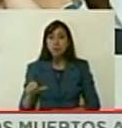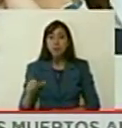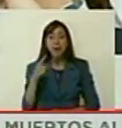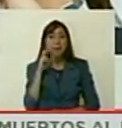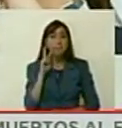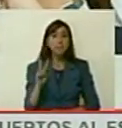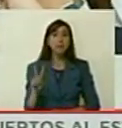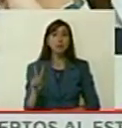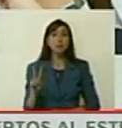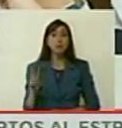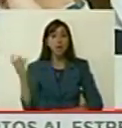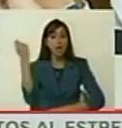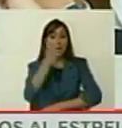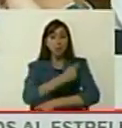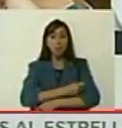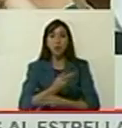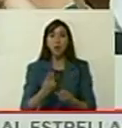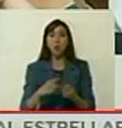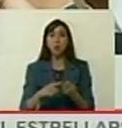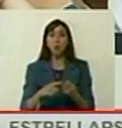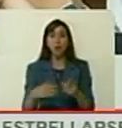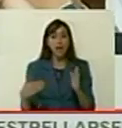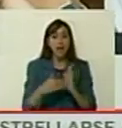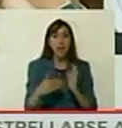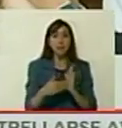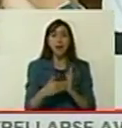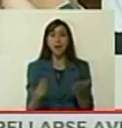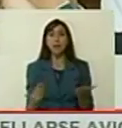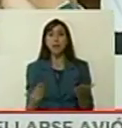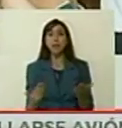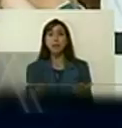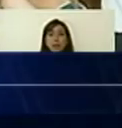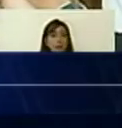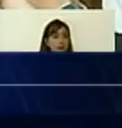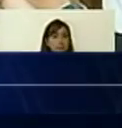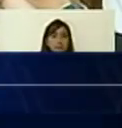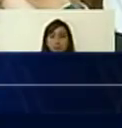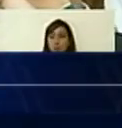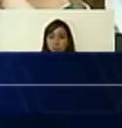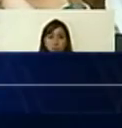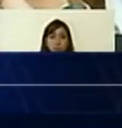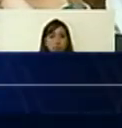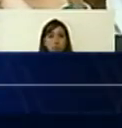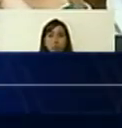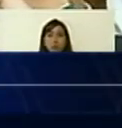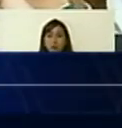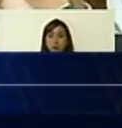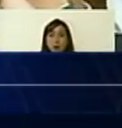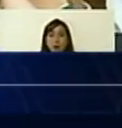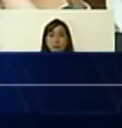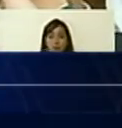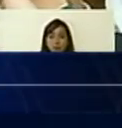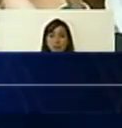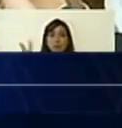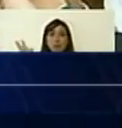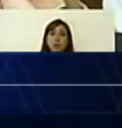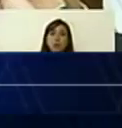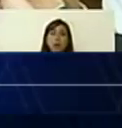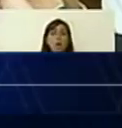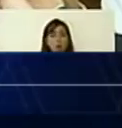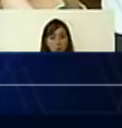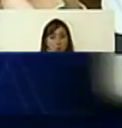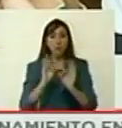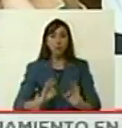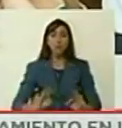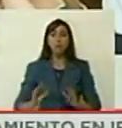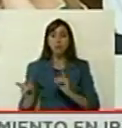resultado fue el ataque, el resultado fue el seguir apelando a la conspiración, al golpe de Estado. Tenemos que tener un mecanismo que garantice la paz, la convivencia,